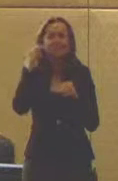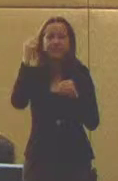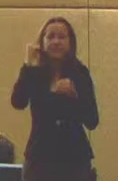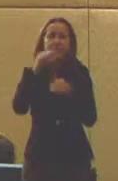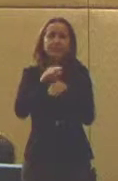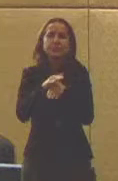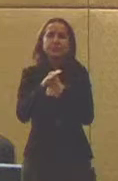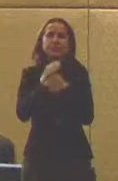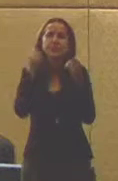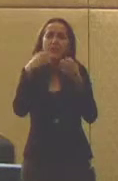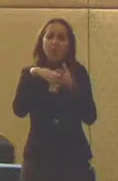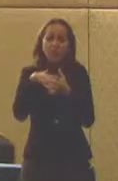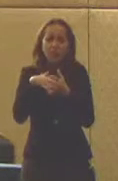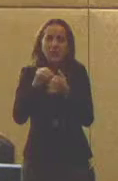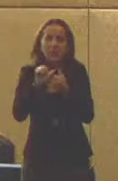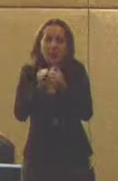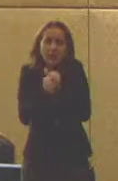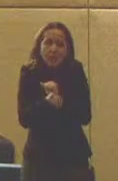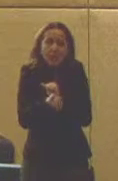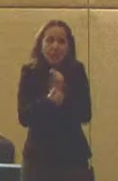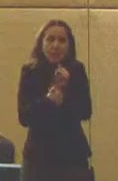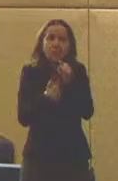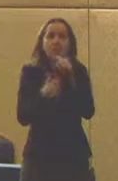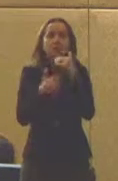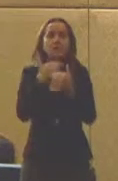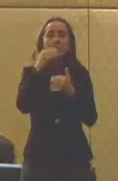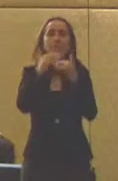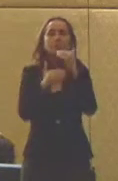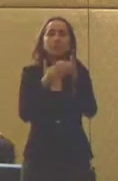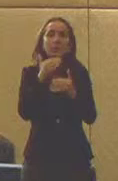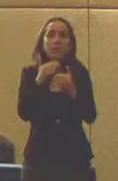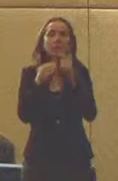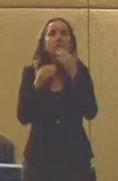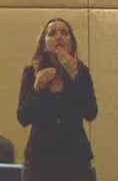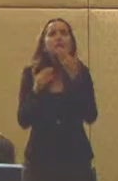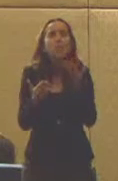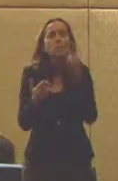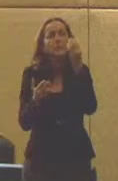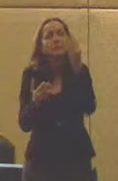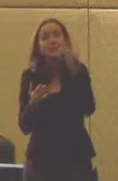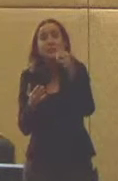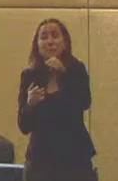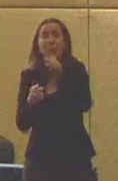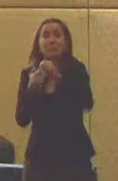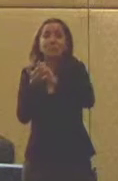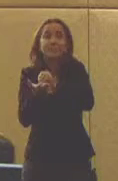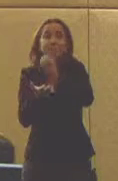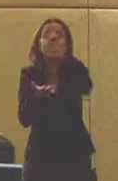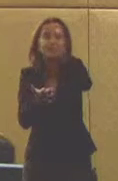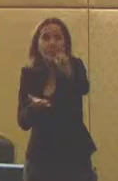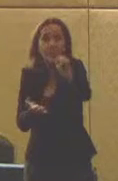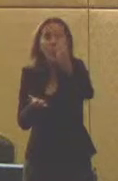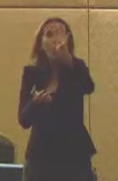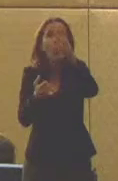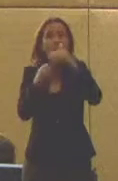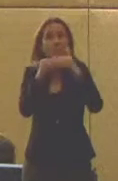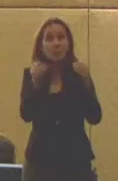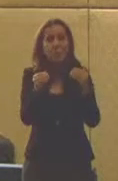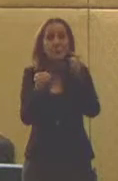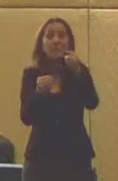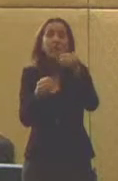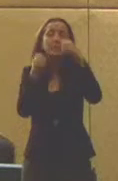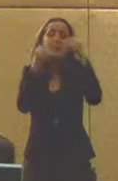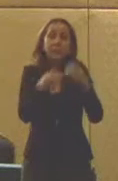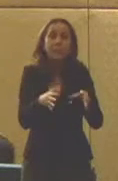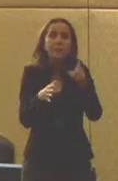menciona que por cada dólar que invertimos en reducción de riesgo ahorramos 4 en pérdidas por desastres. O sea, aparentemente podemos